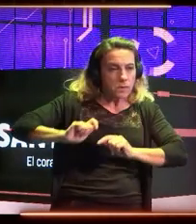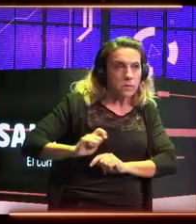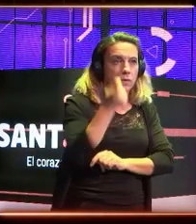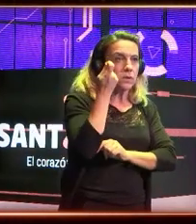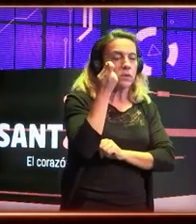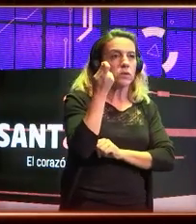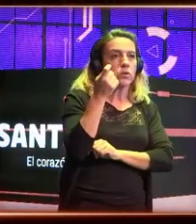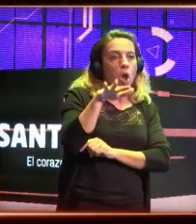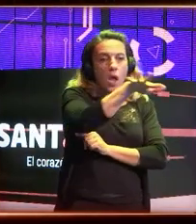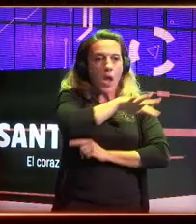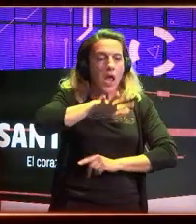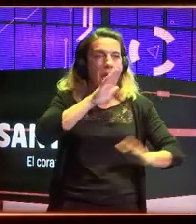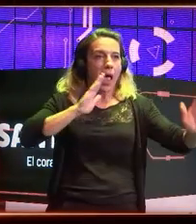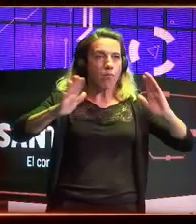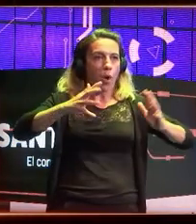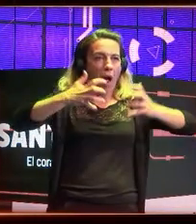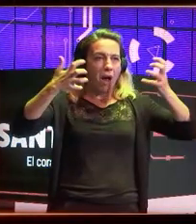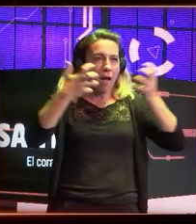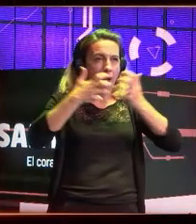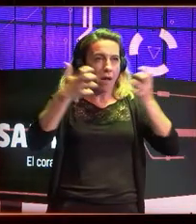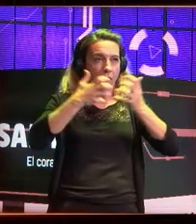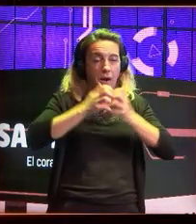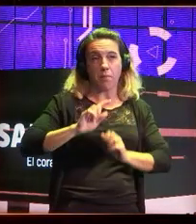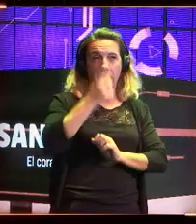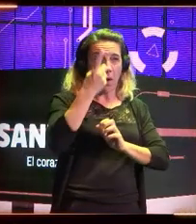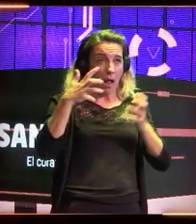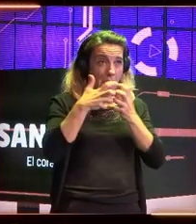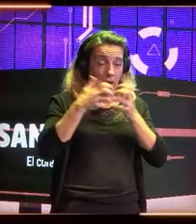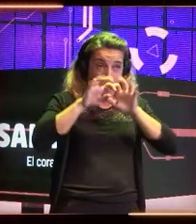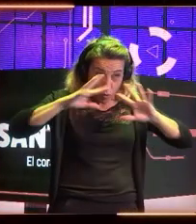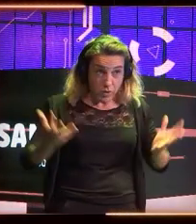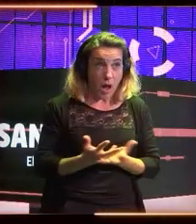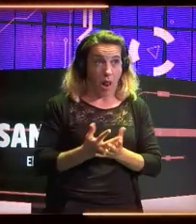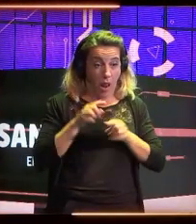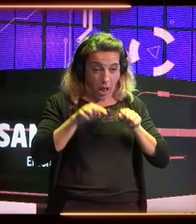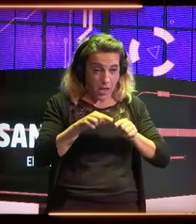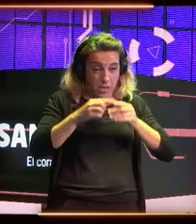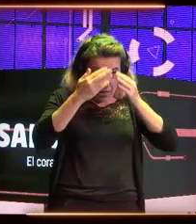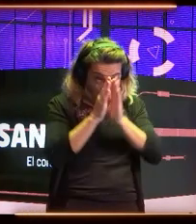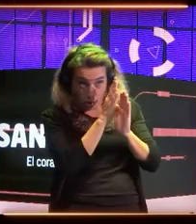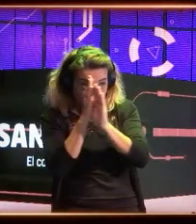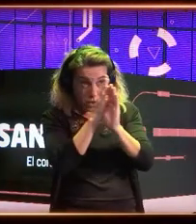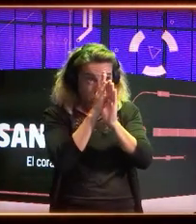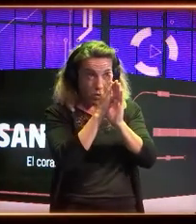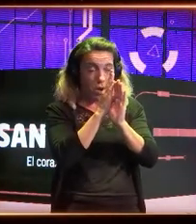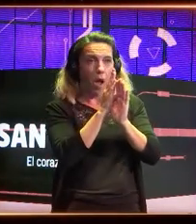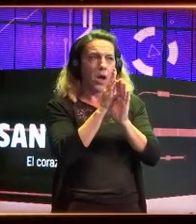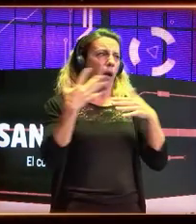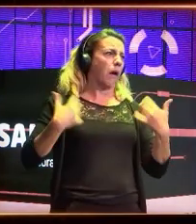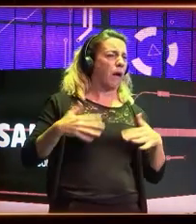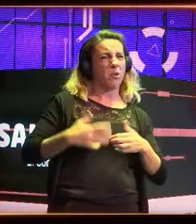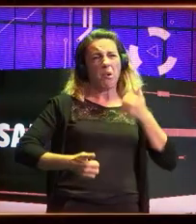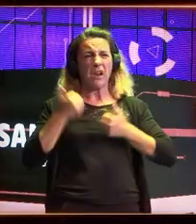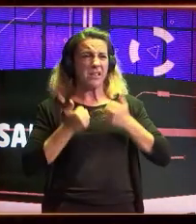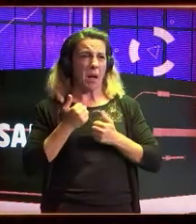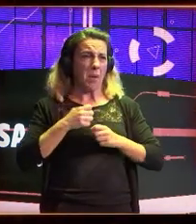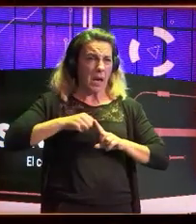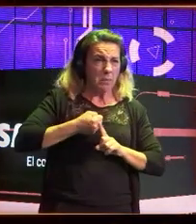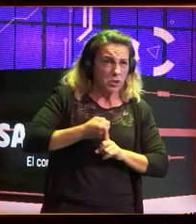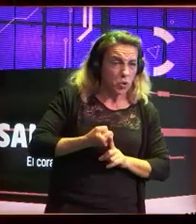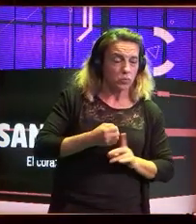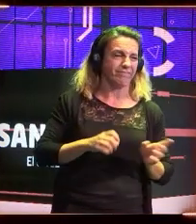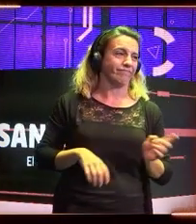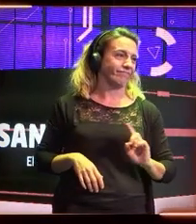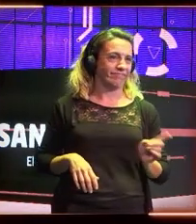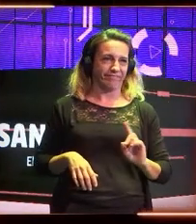trincheras durante la Primera Guerra Mundial para que luego ustedes digan que Ah un examen qué presión el el